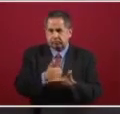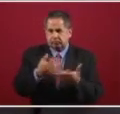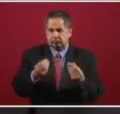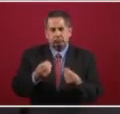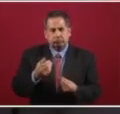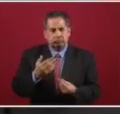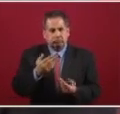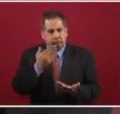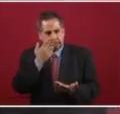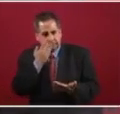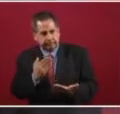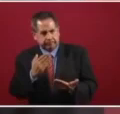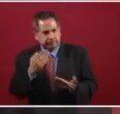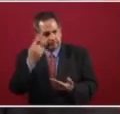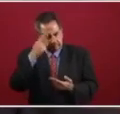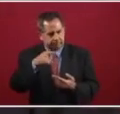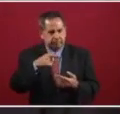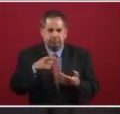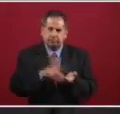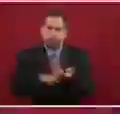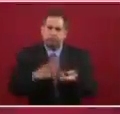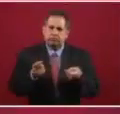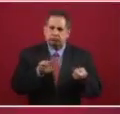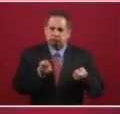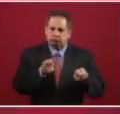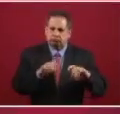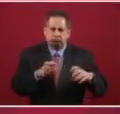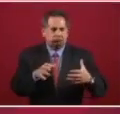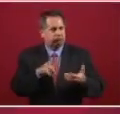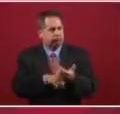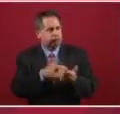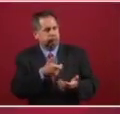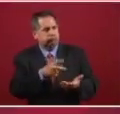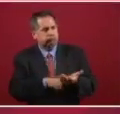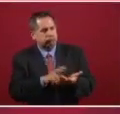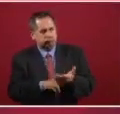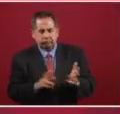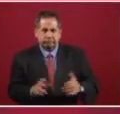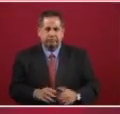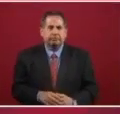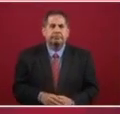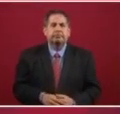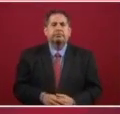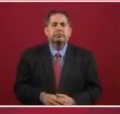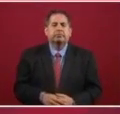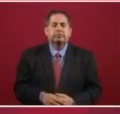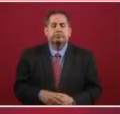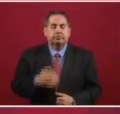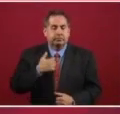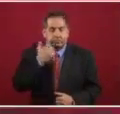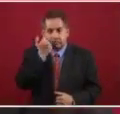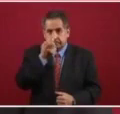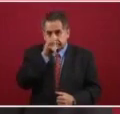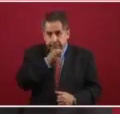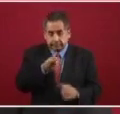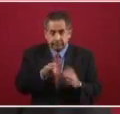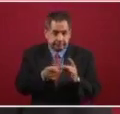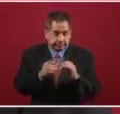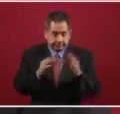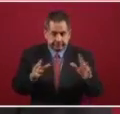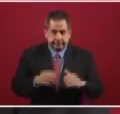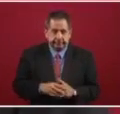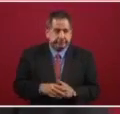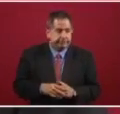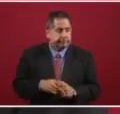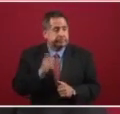tener control sobre los precios. Quiero aclarar de que se